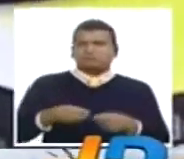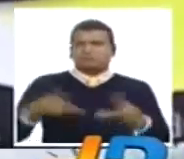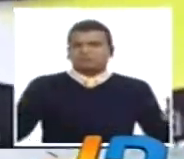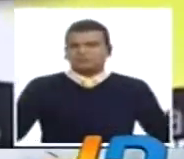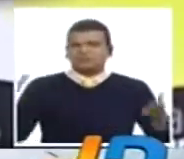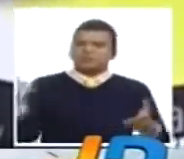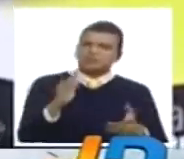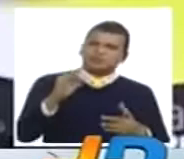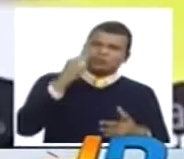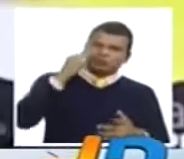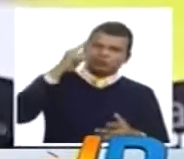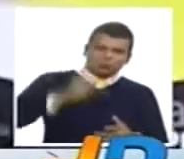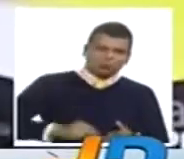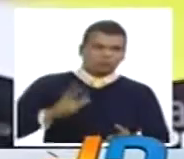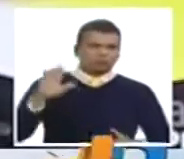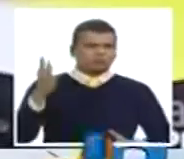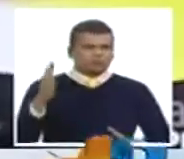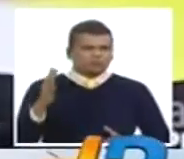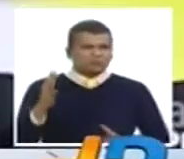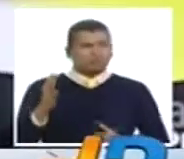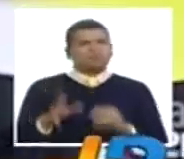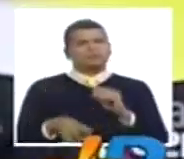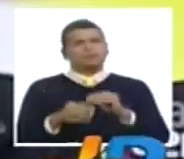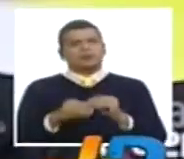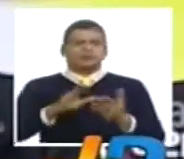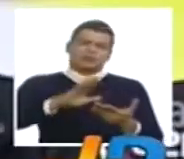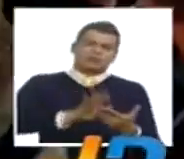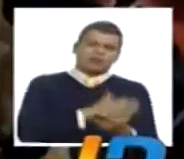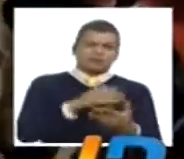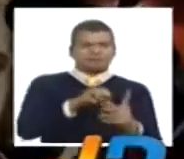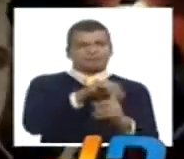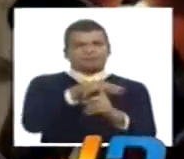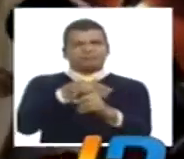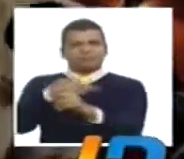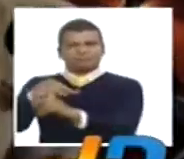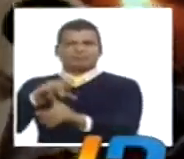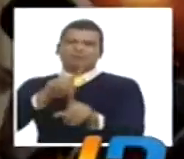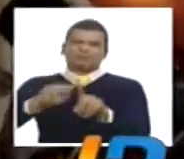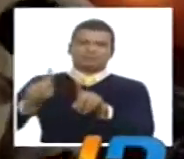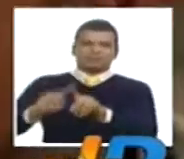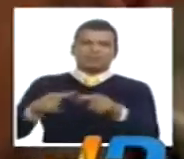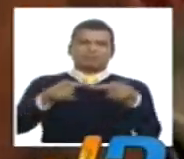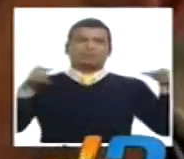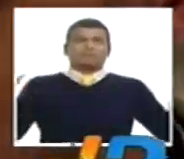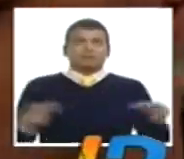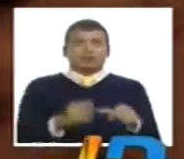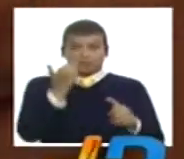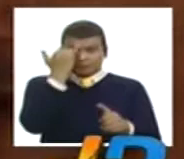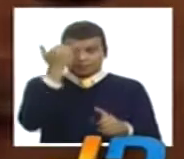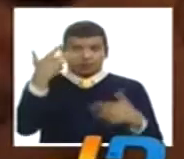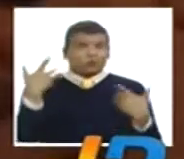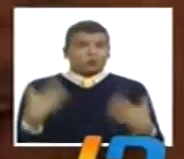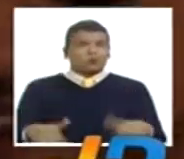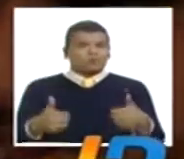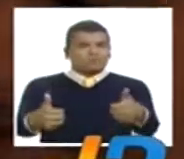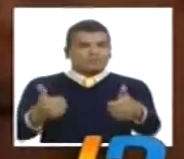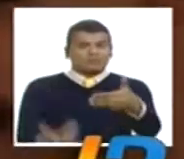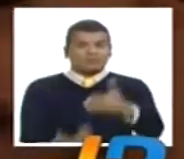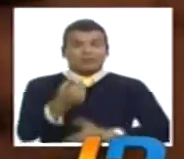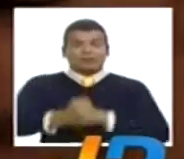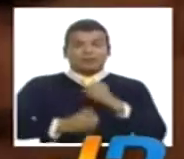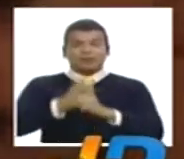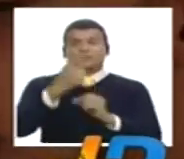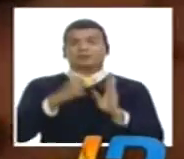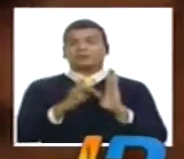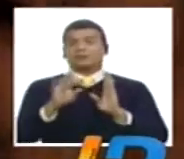a mitad del año y llevar nuestra música a todos los lugares. Sin duda alguna ha sido un excelente inicio de año para este artista, que